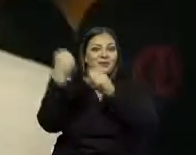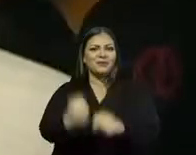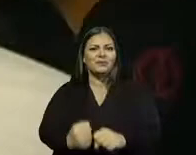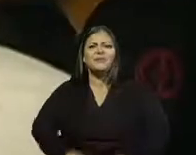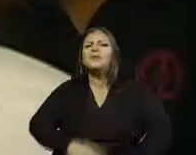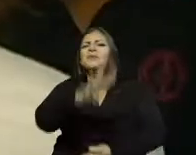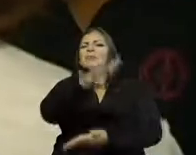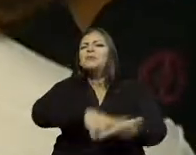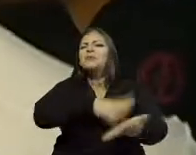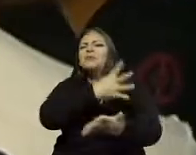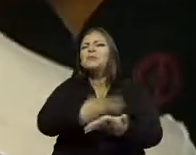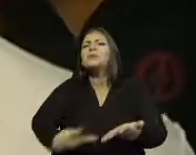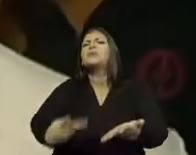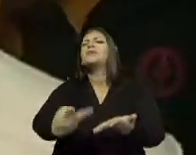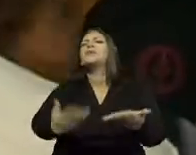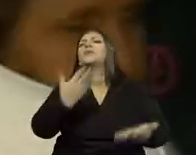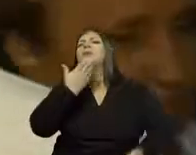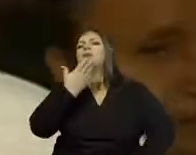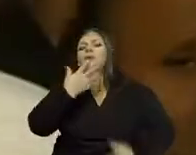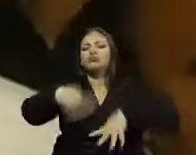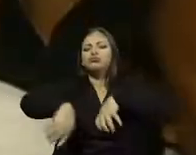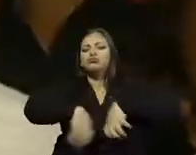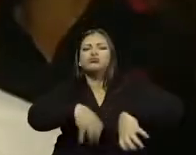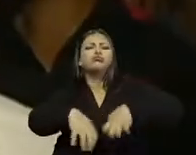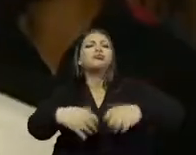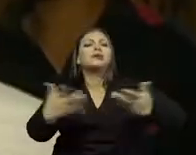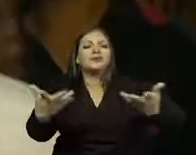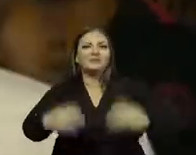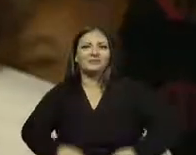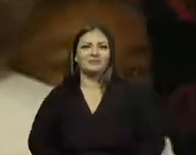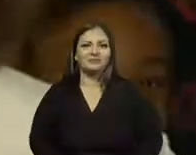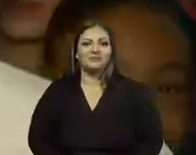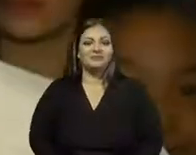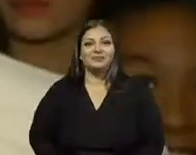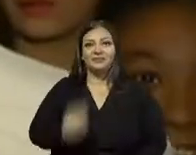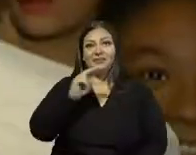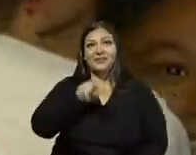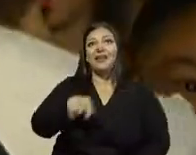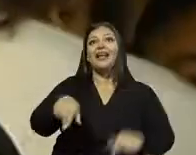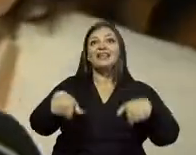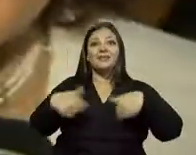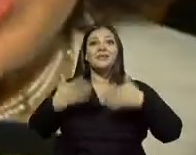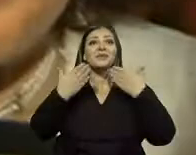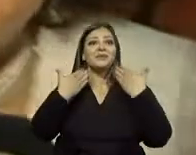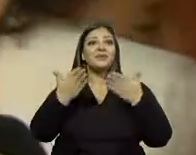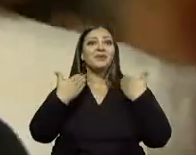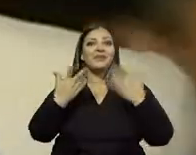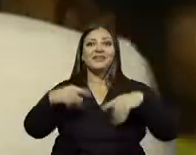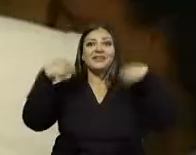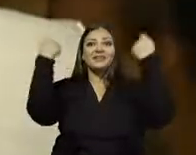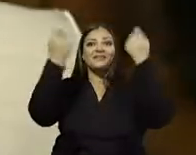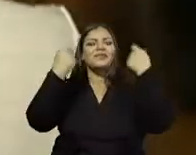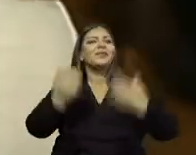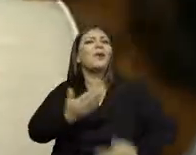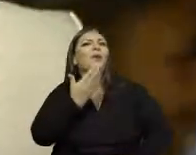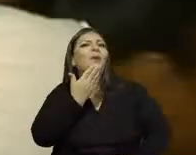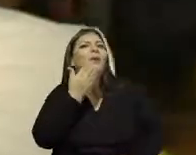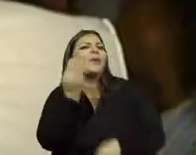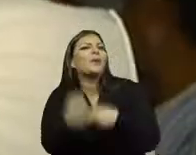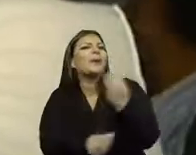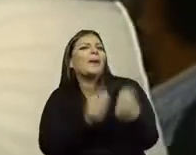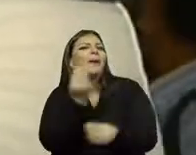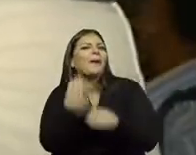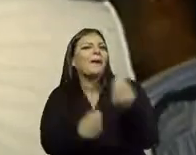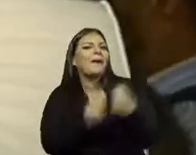Imagínense qué mejor forma que empezar con Guayaquil a toda vela, que indudablemente es un